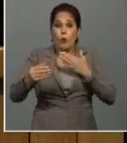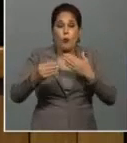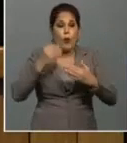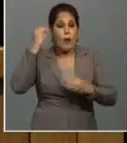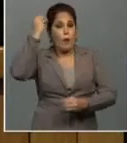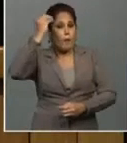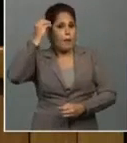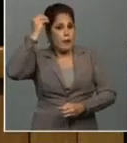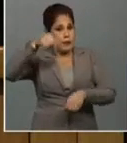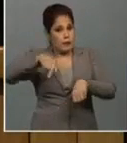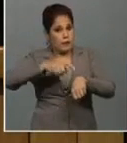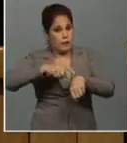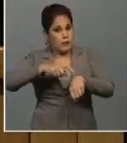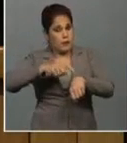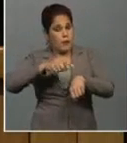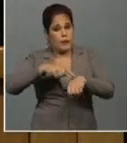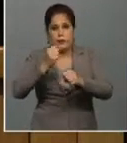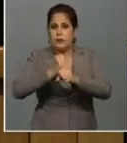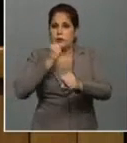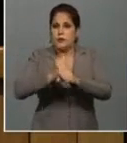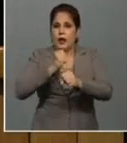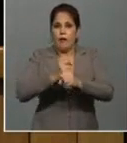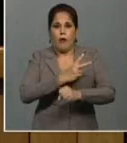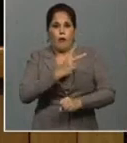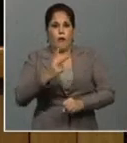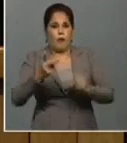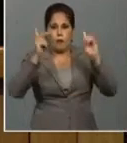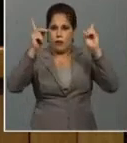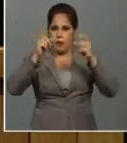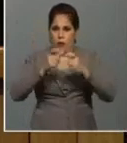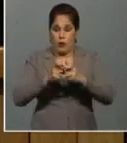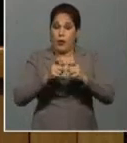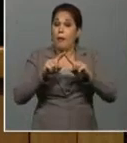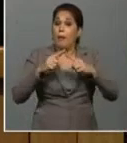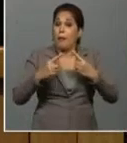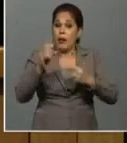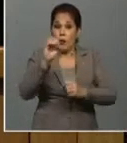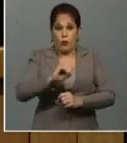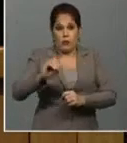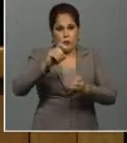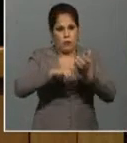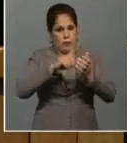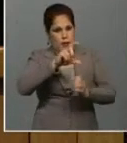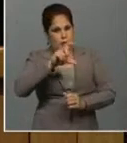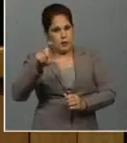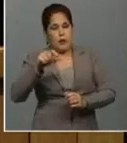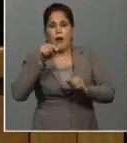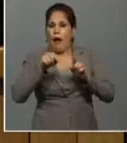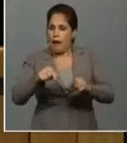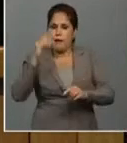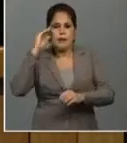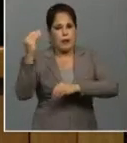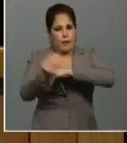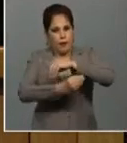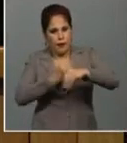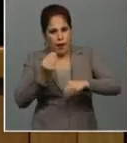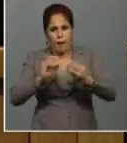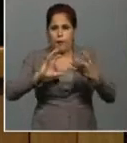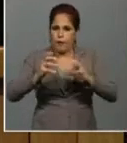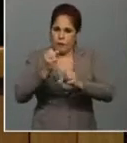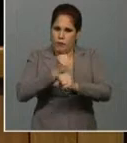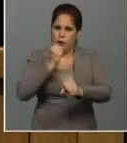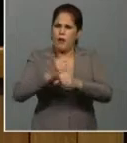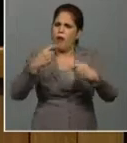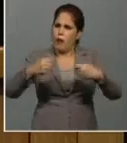imaginar este momento sin la labor de la vanguardia política pero nuestra organización está unida al cambio en su estilo de